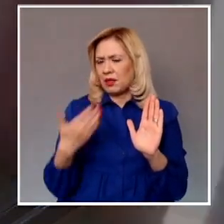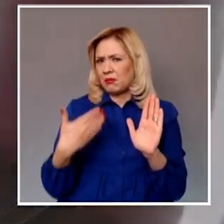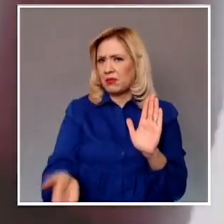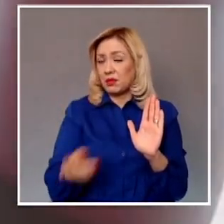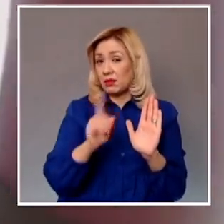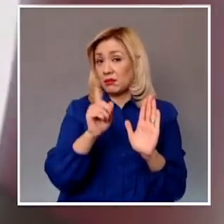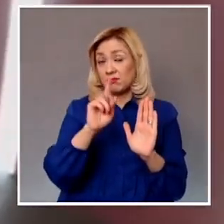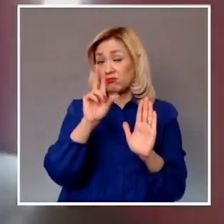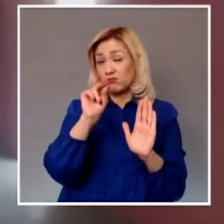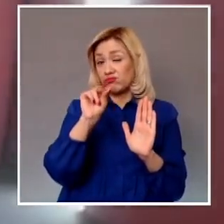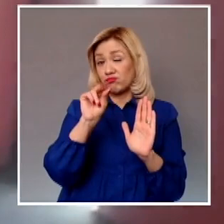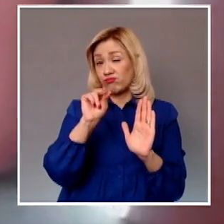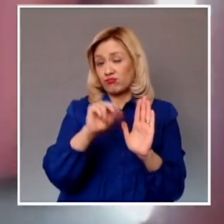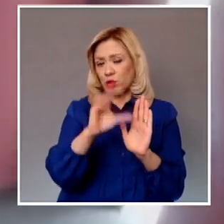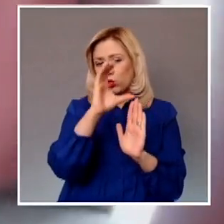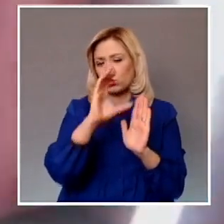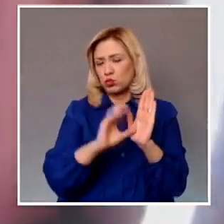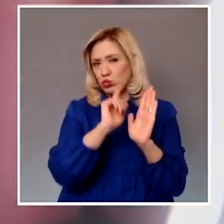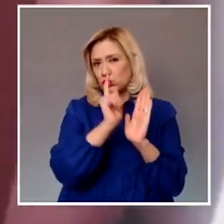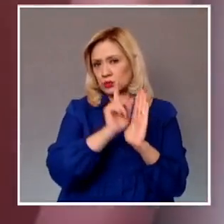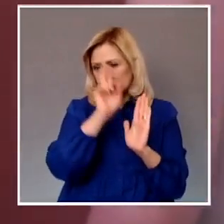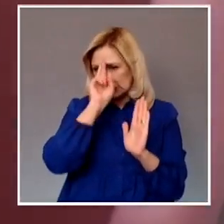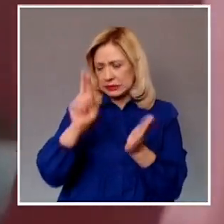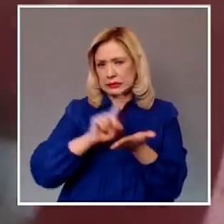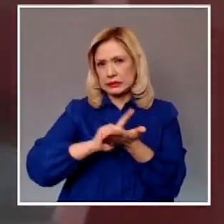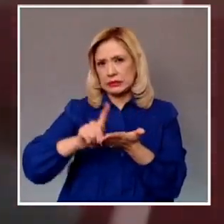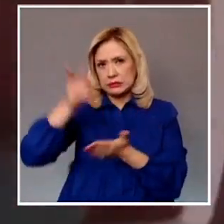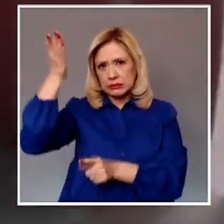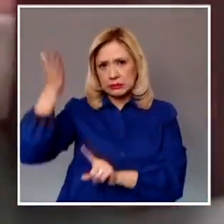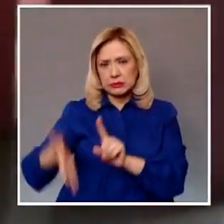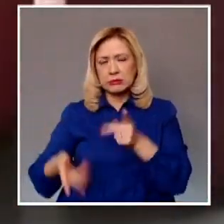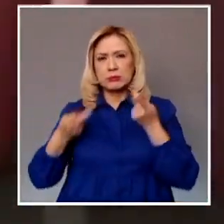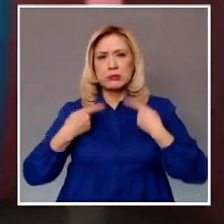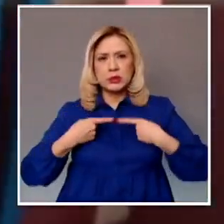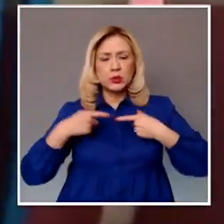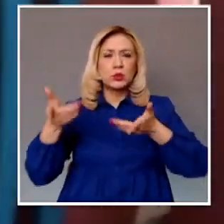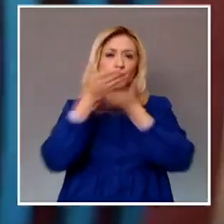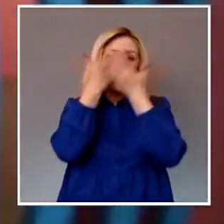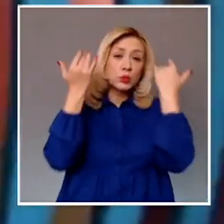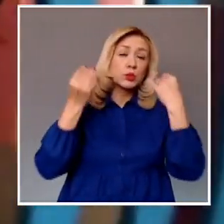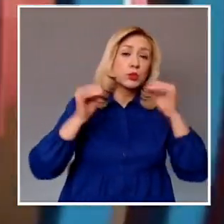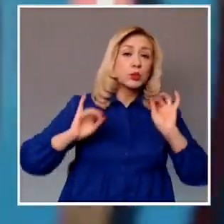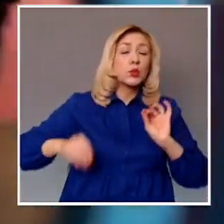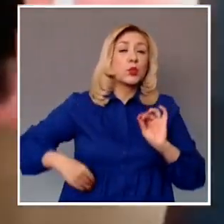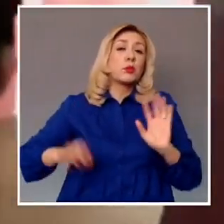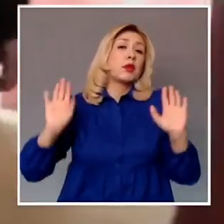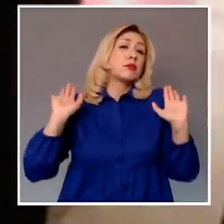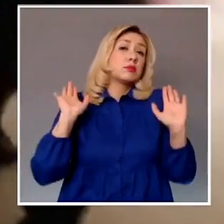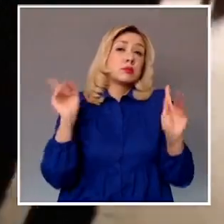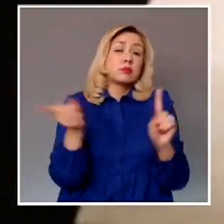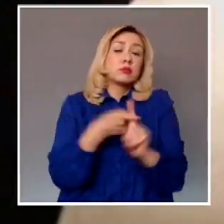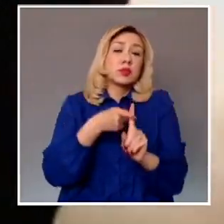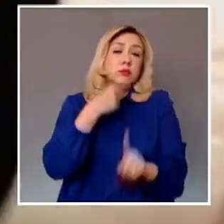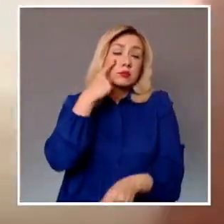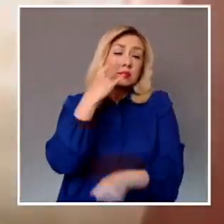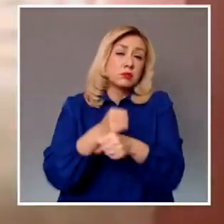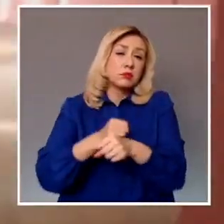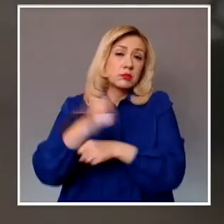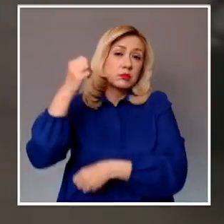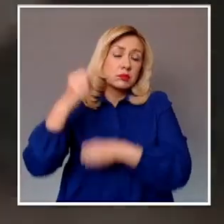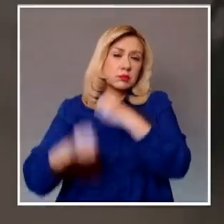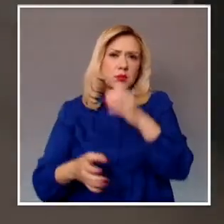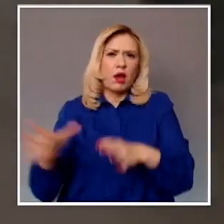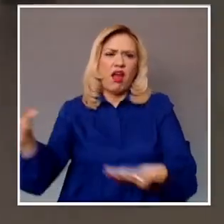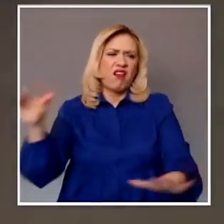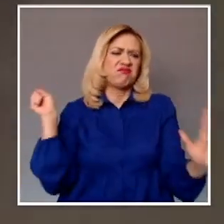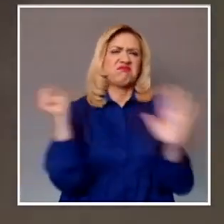quejoso a la libertad personal, a la presunción de inocencia y de igualdad ante la ley, ya que la imposición de esta medida debe estar